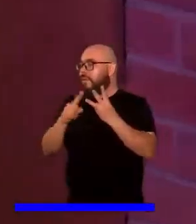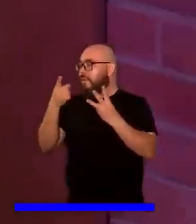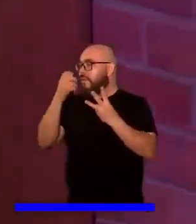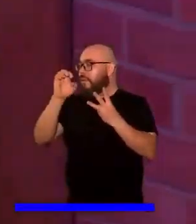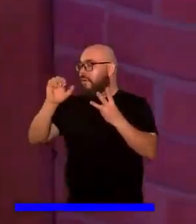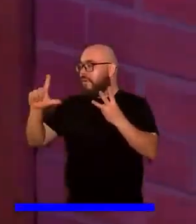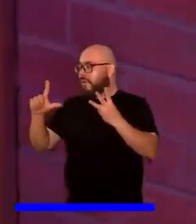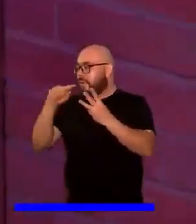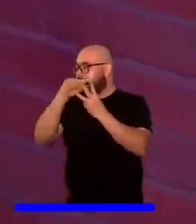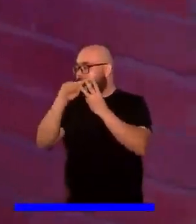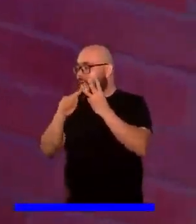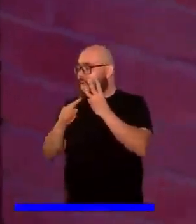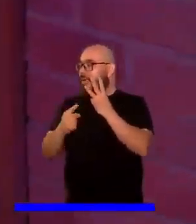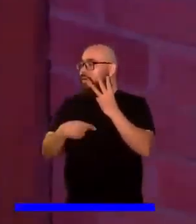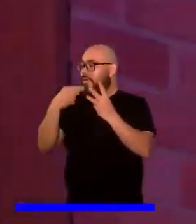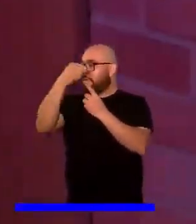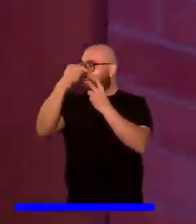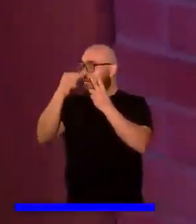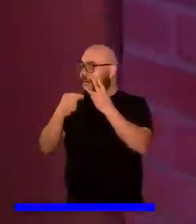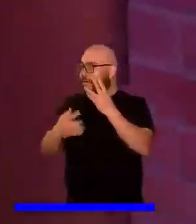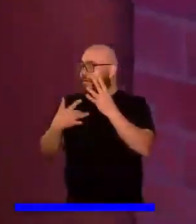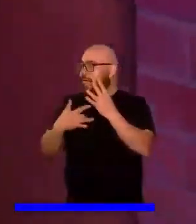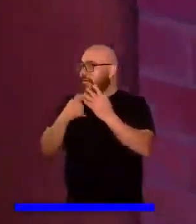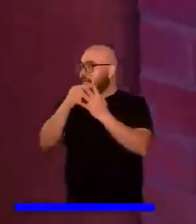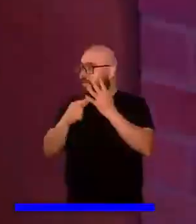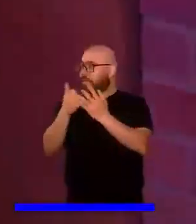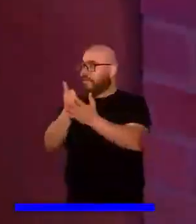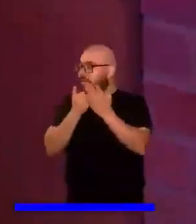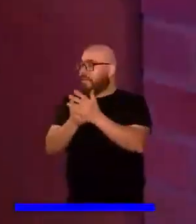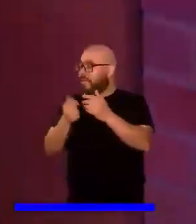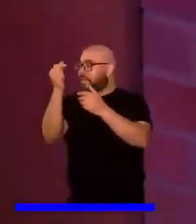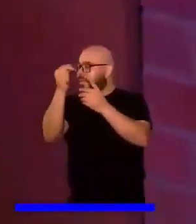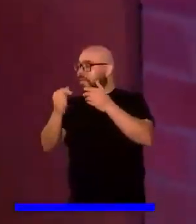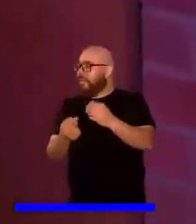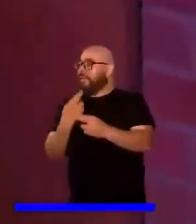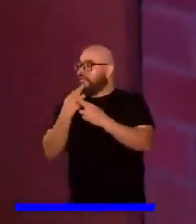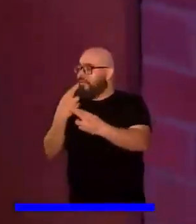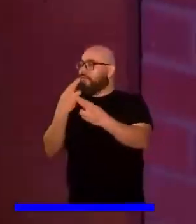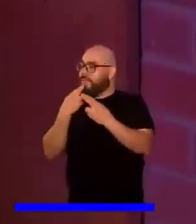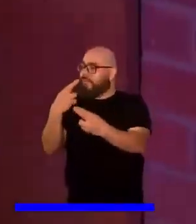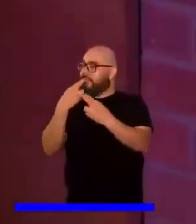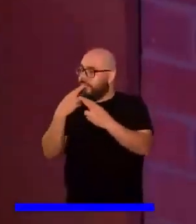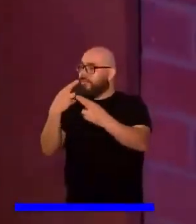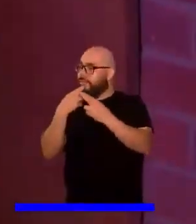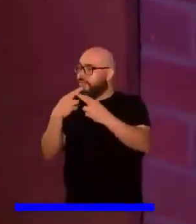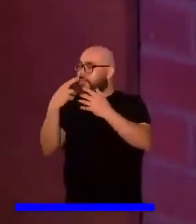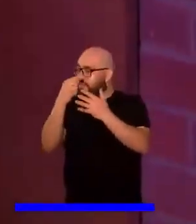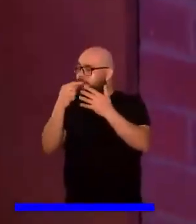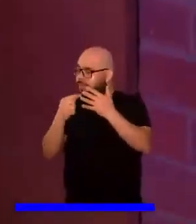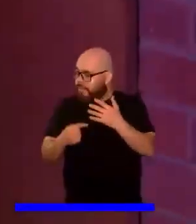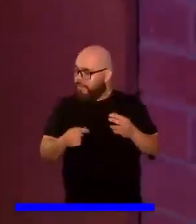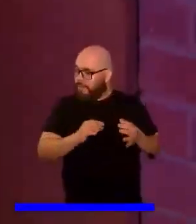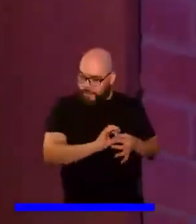trabajado en películas similares y tienen el carisma necesario. Y así yo puedo empezar a entregar un resultado en el que estoy articulando